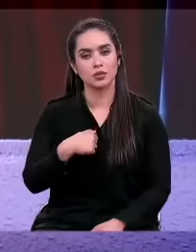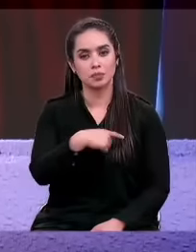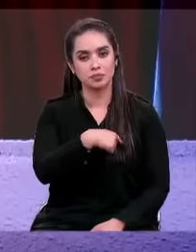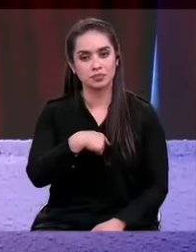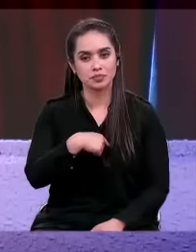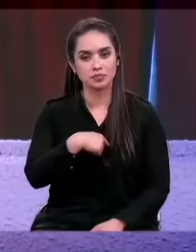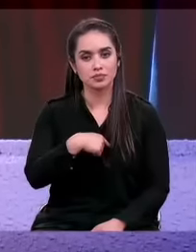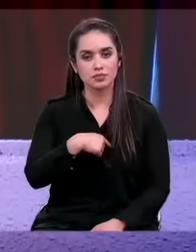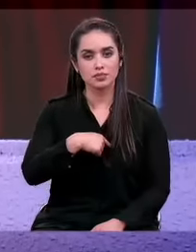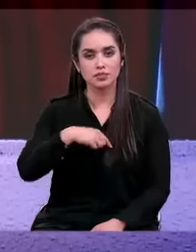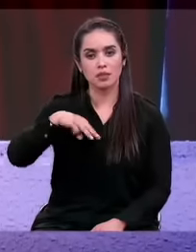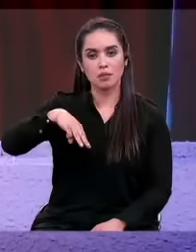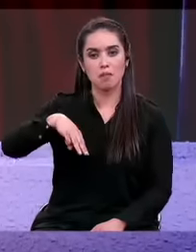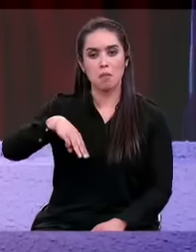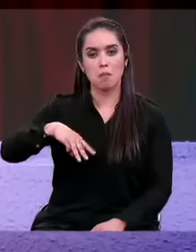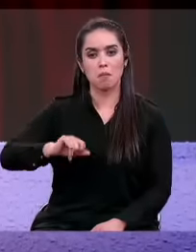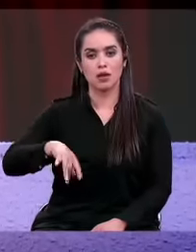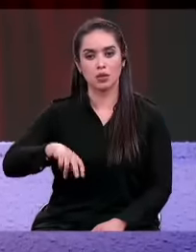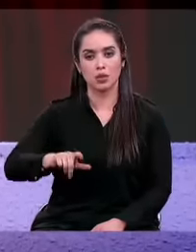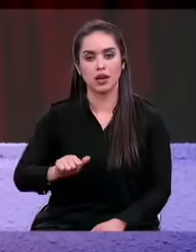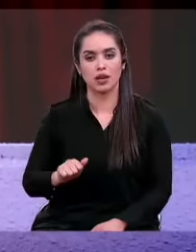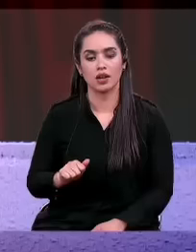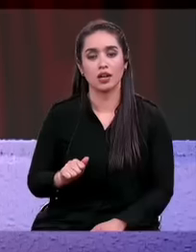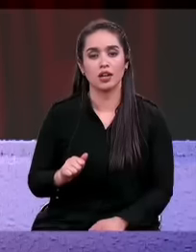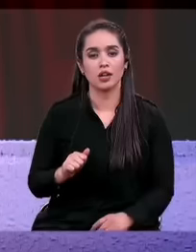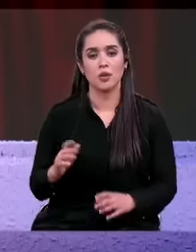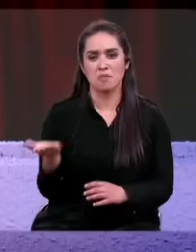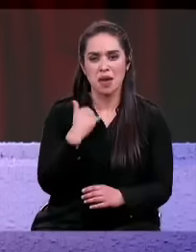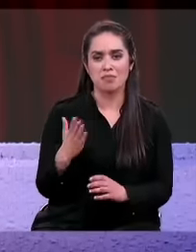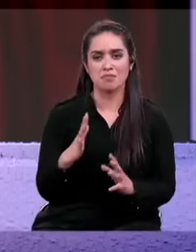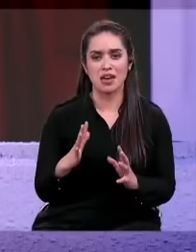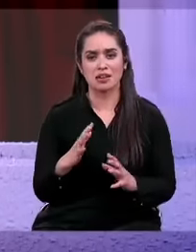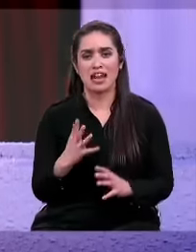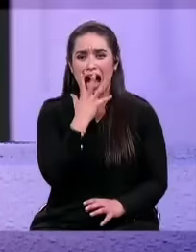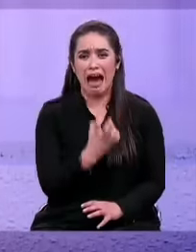Me llamo Manuela. Ven para acá.